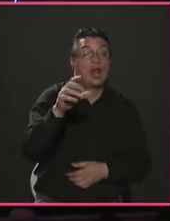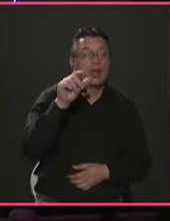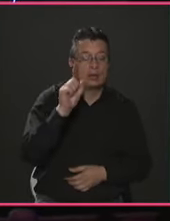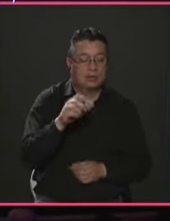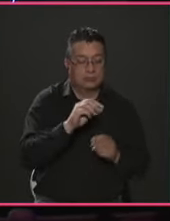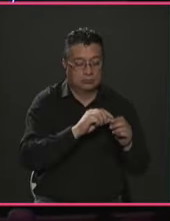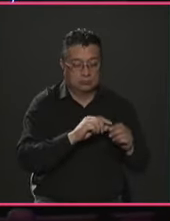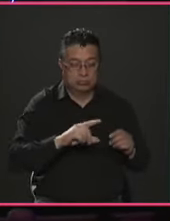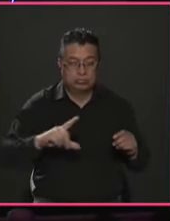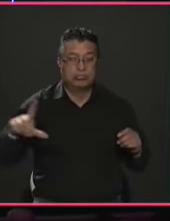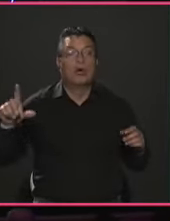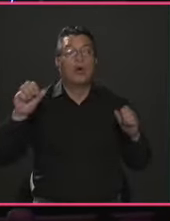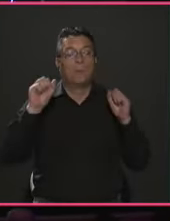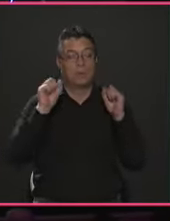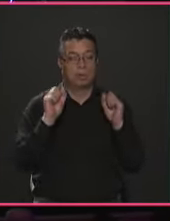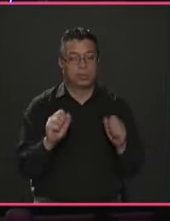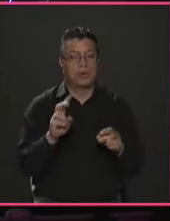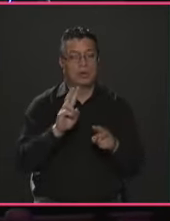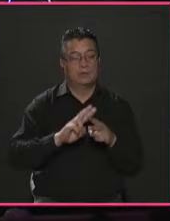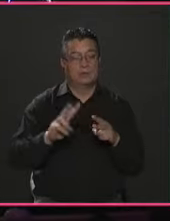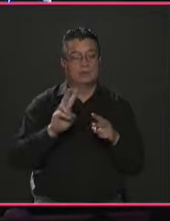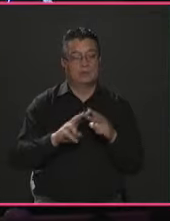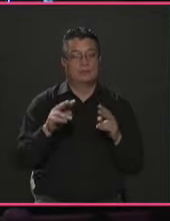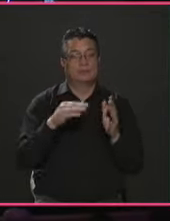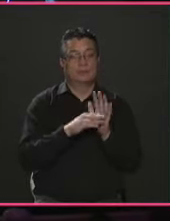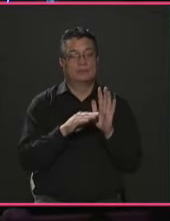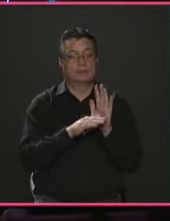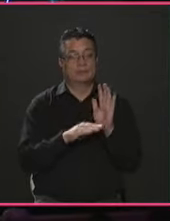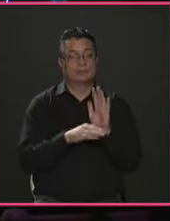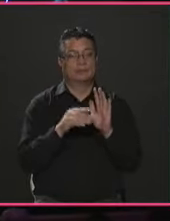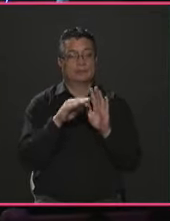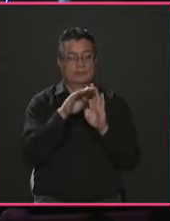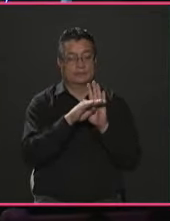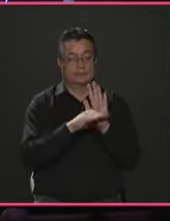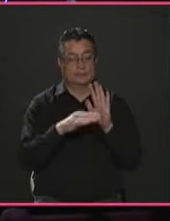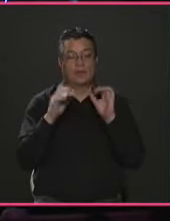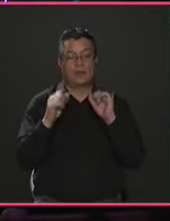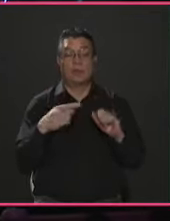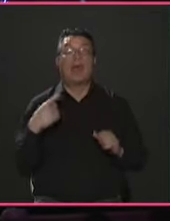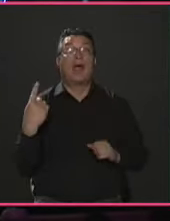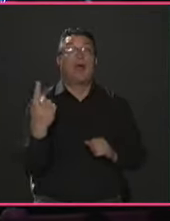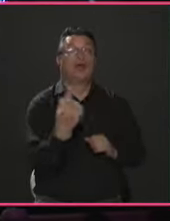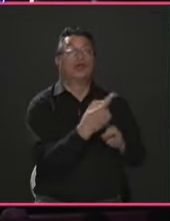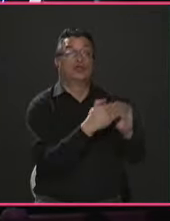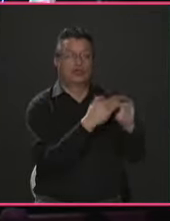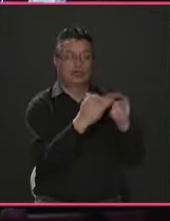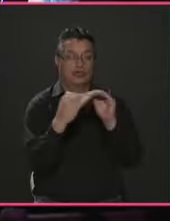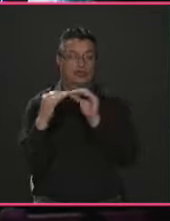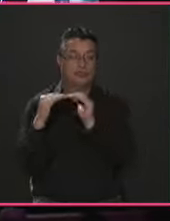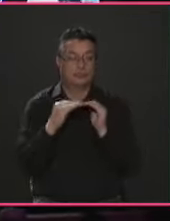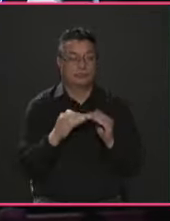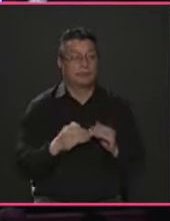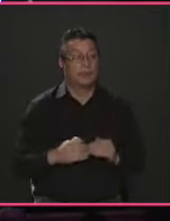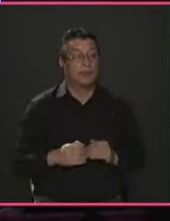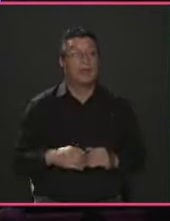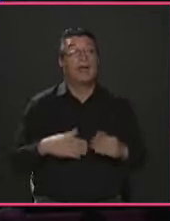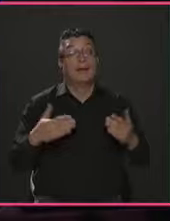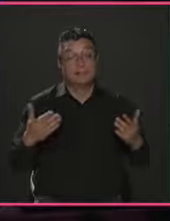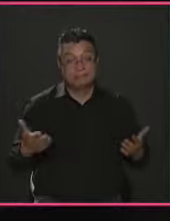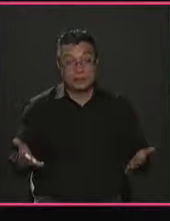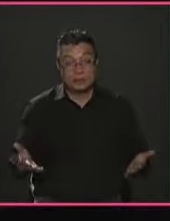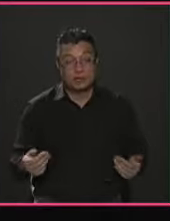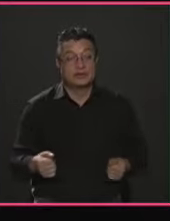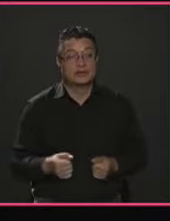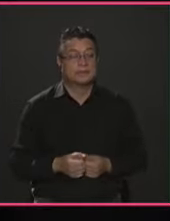construir este agenda agenda Bueno una agenda que tenga sentido para todos e entonces